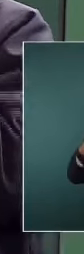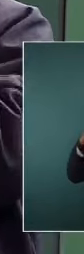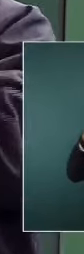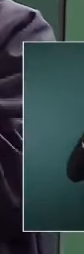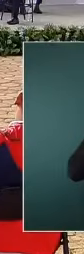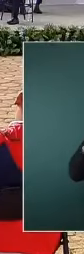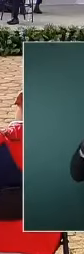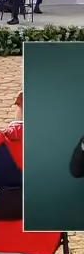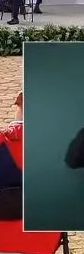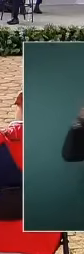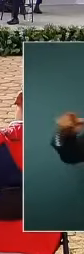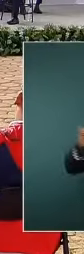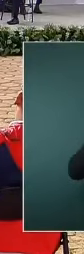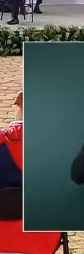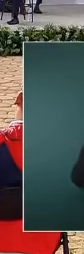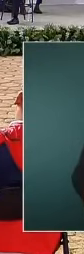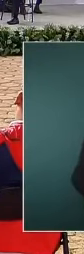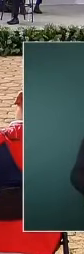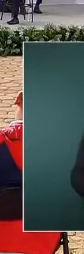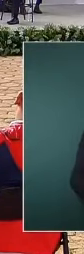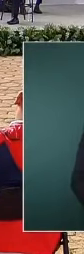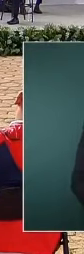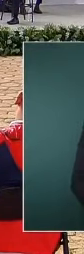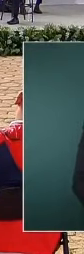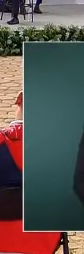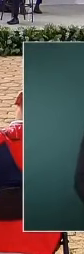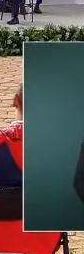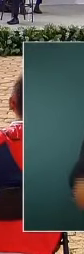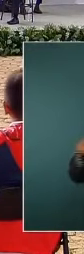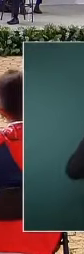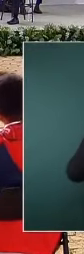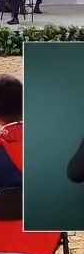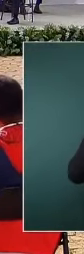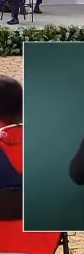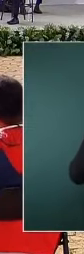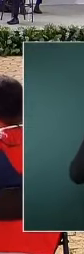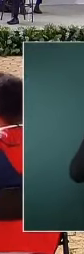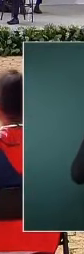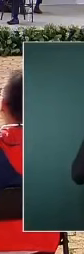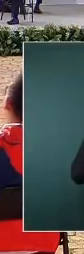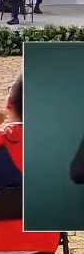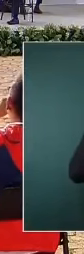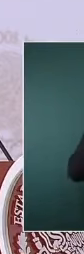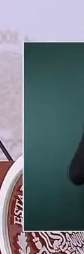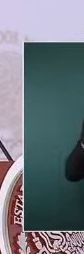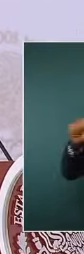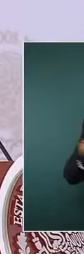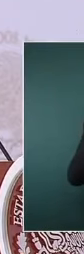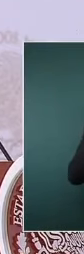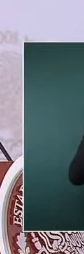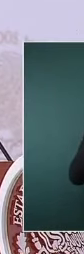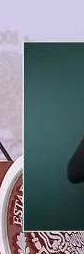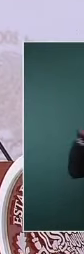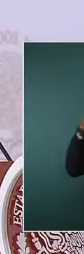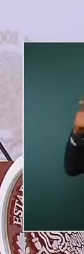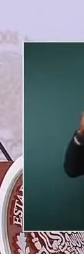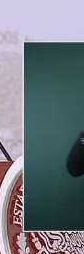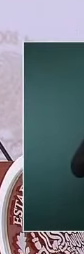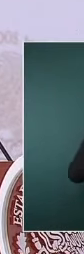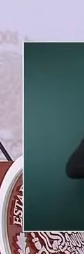En aquel entonces se tenía que buscar la forma de acusarlos por traición a la